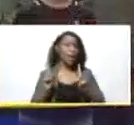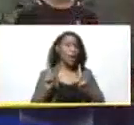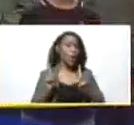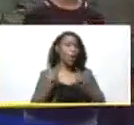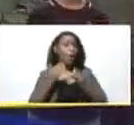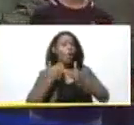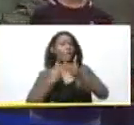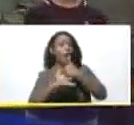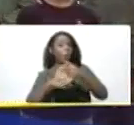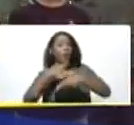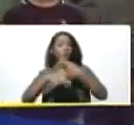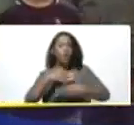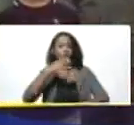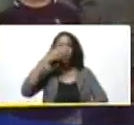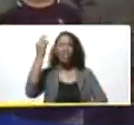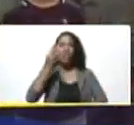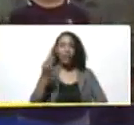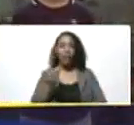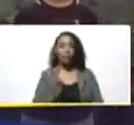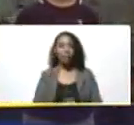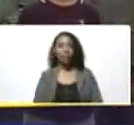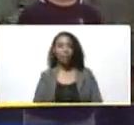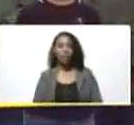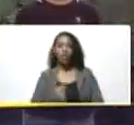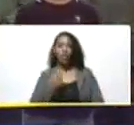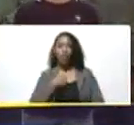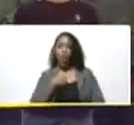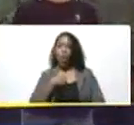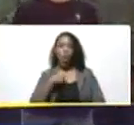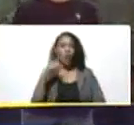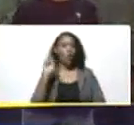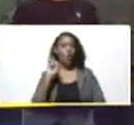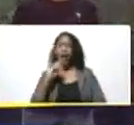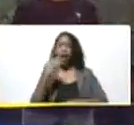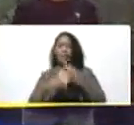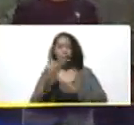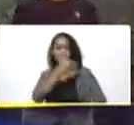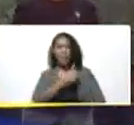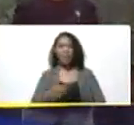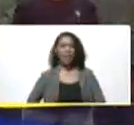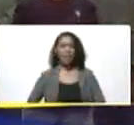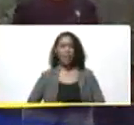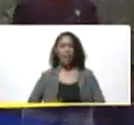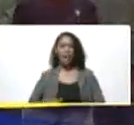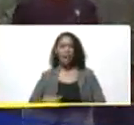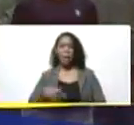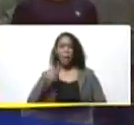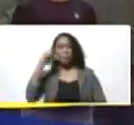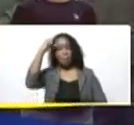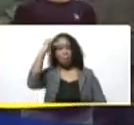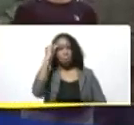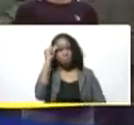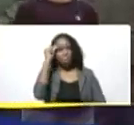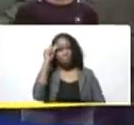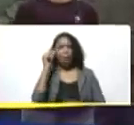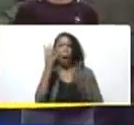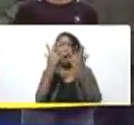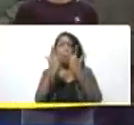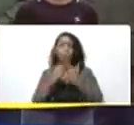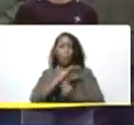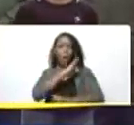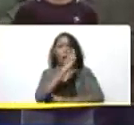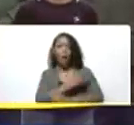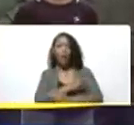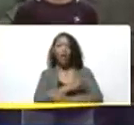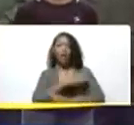hacer una revolución de verdad, yo no voy a ser un presidente pelele para administrar el poder